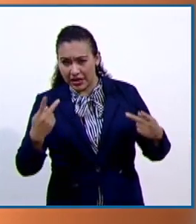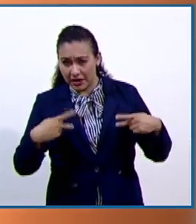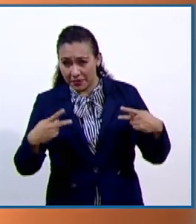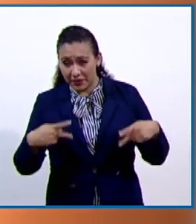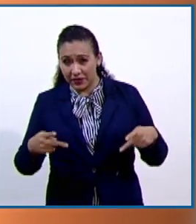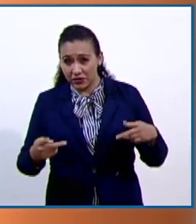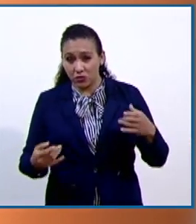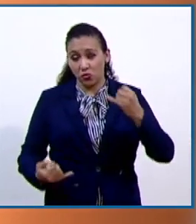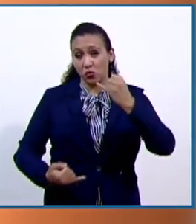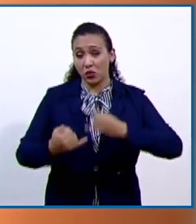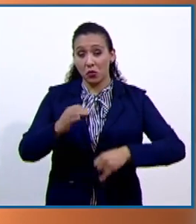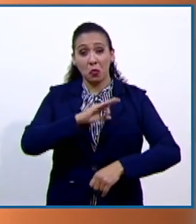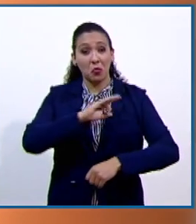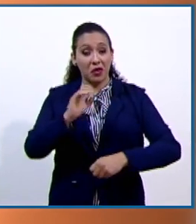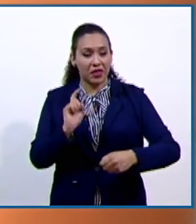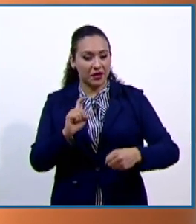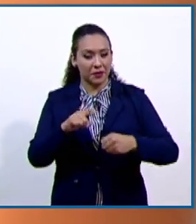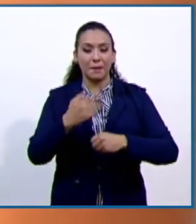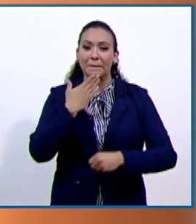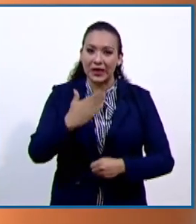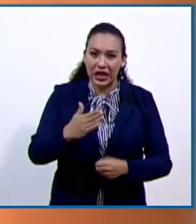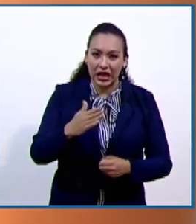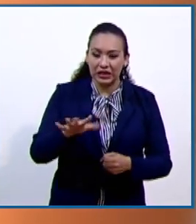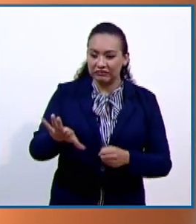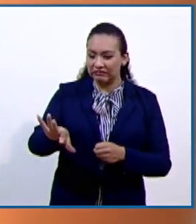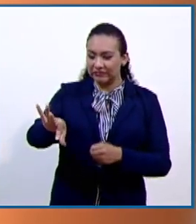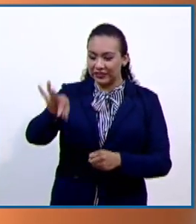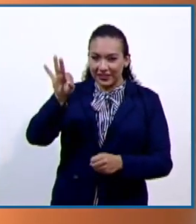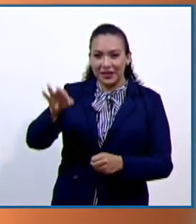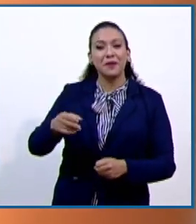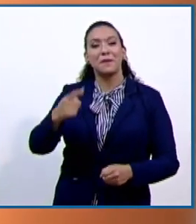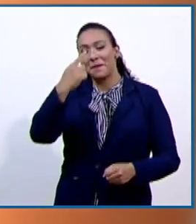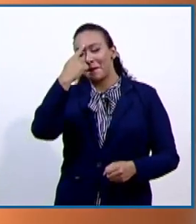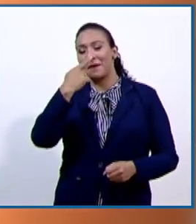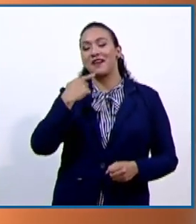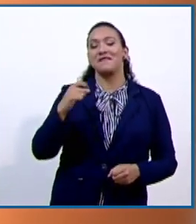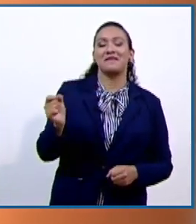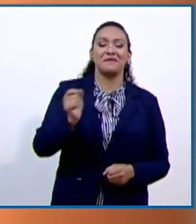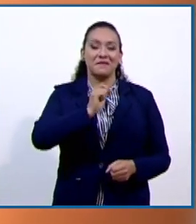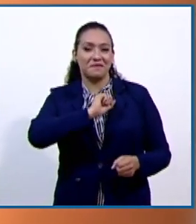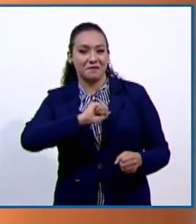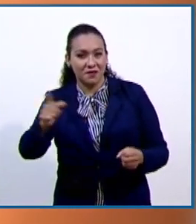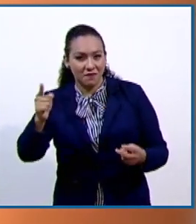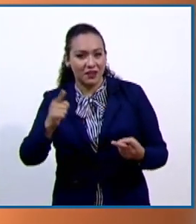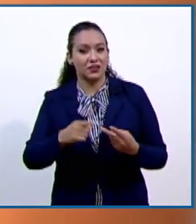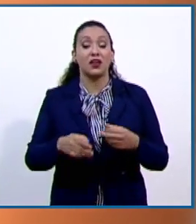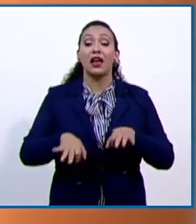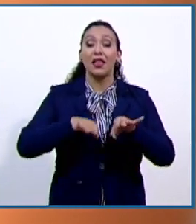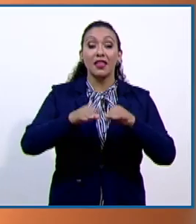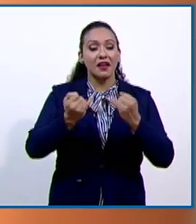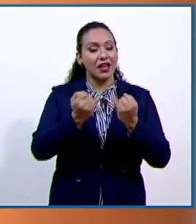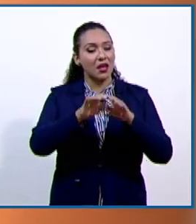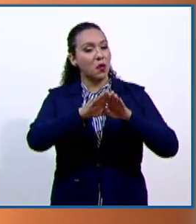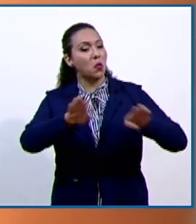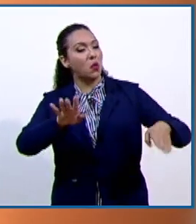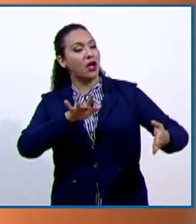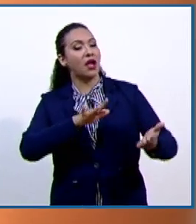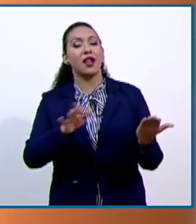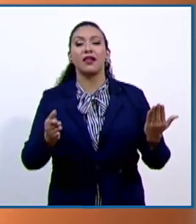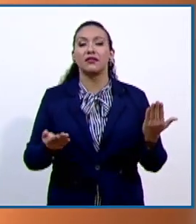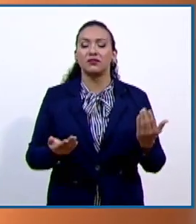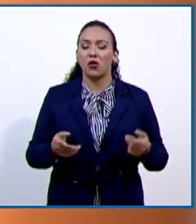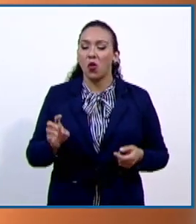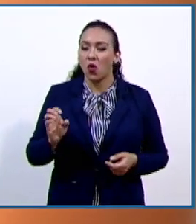de una elección limpia, con el piso parejo para todas las personas, o si realmente ya